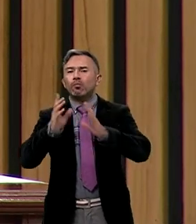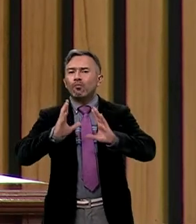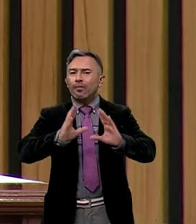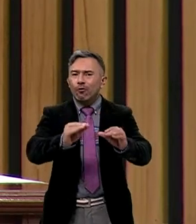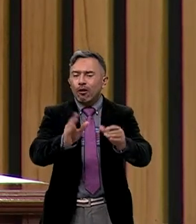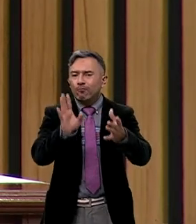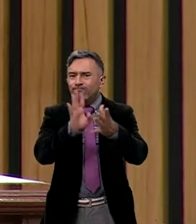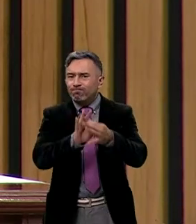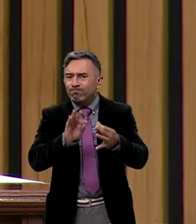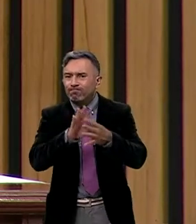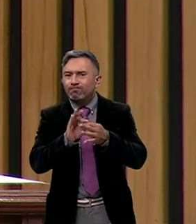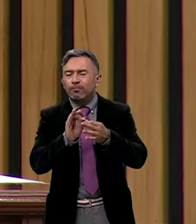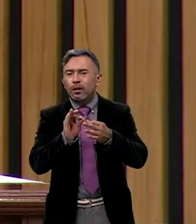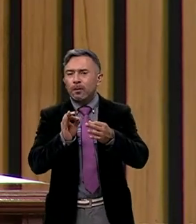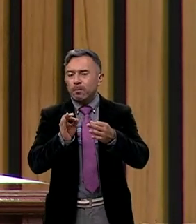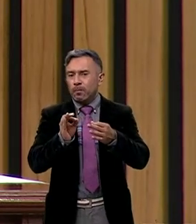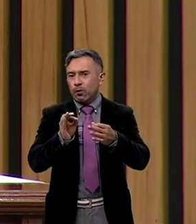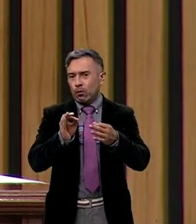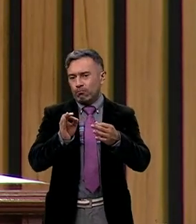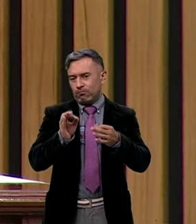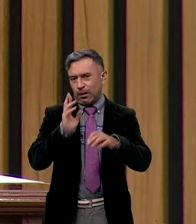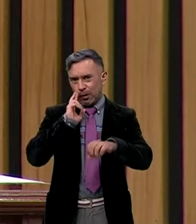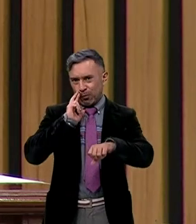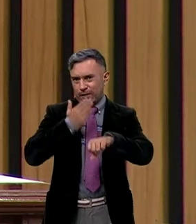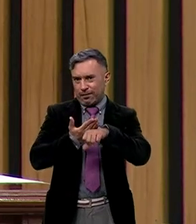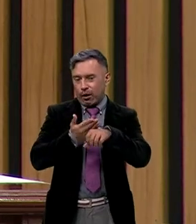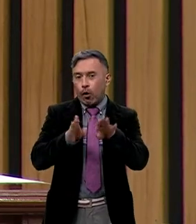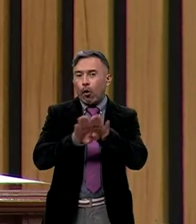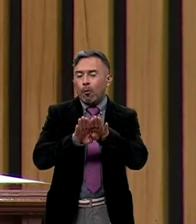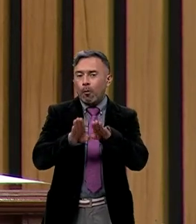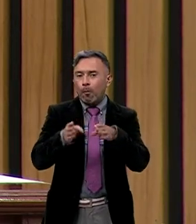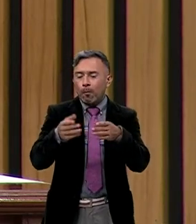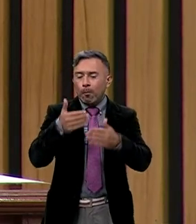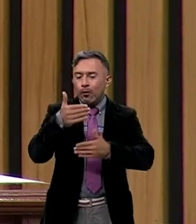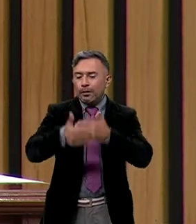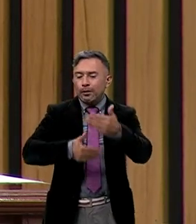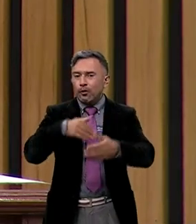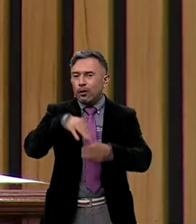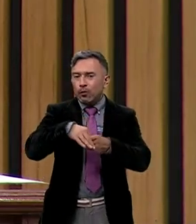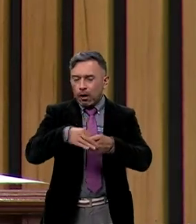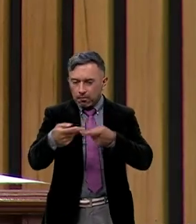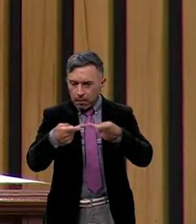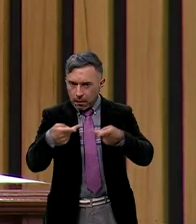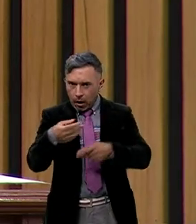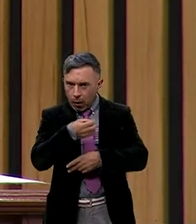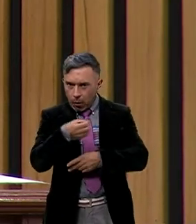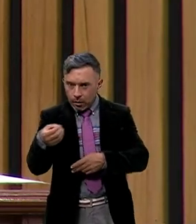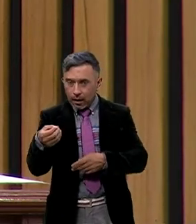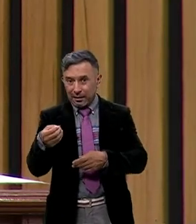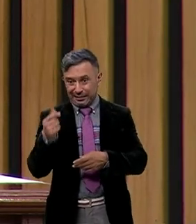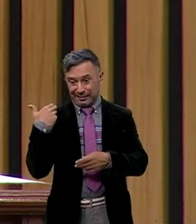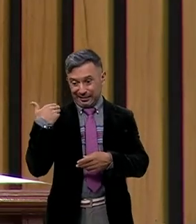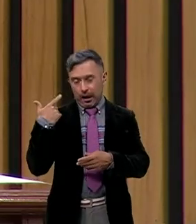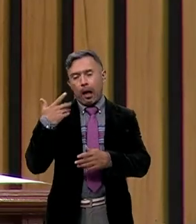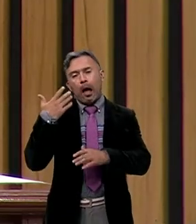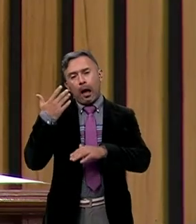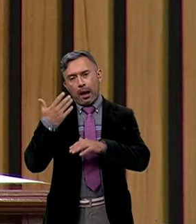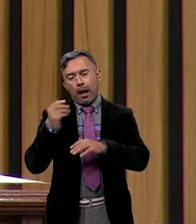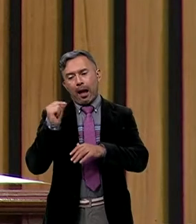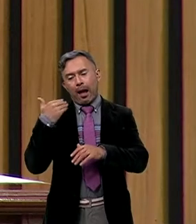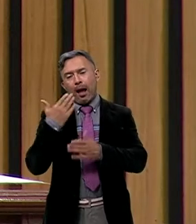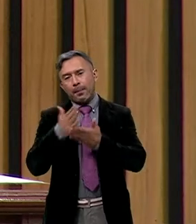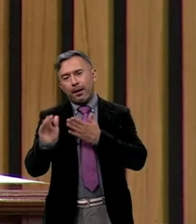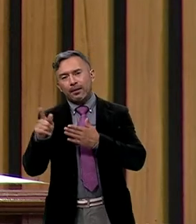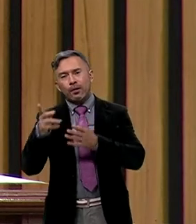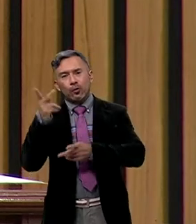gestión de en su caso los procesos electorales y ahora de la consulta popular quiero por otra